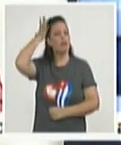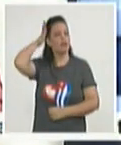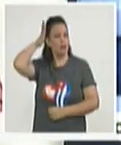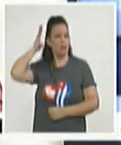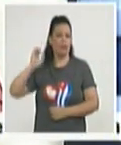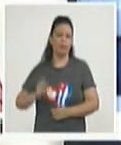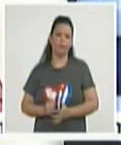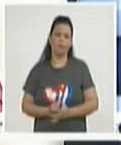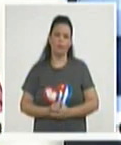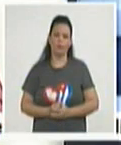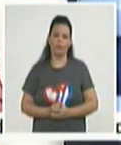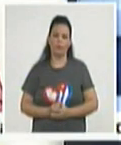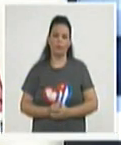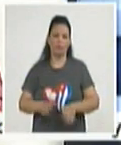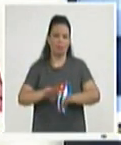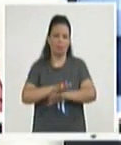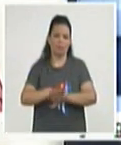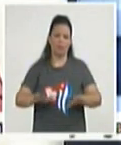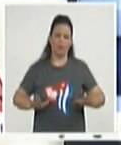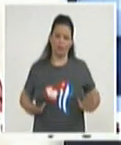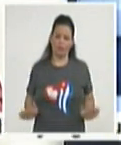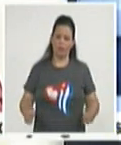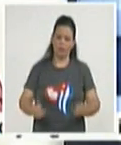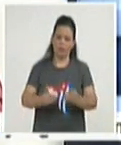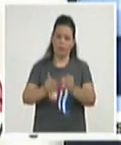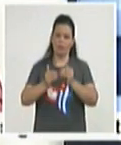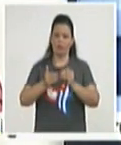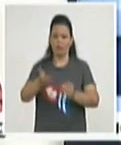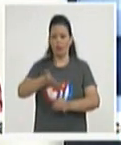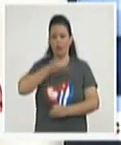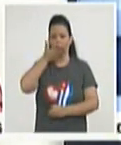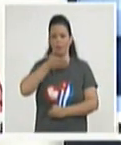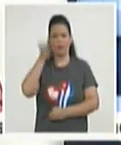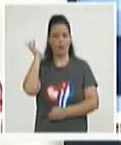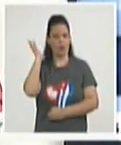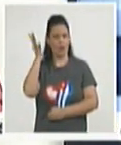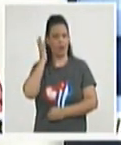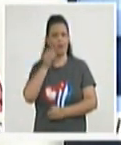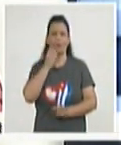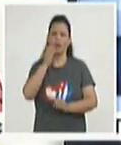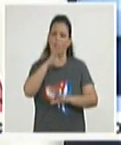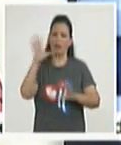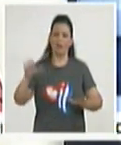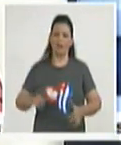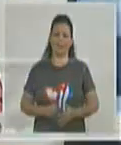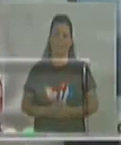Díaz-Canel Bermúdez. De esta manera ponemos punto final a nuestra conferencia. Muy buenos días.